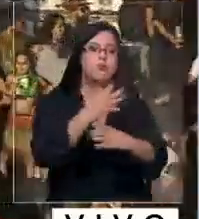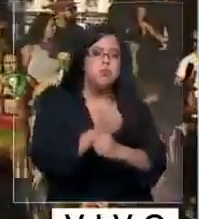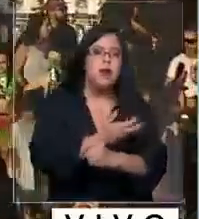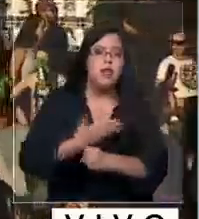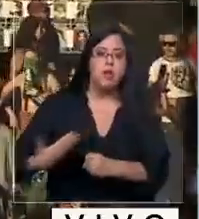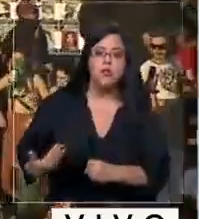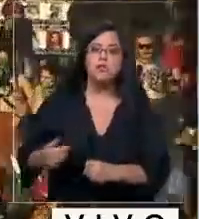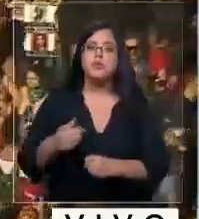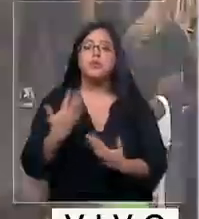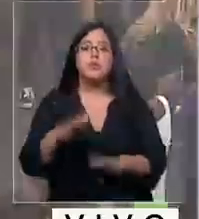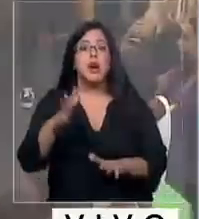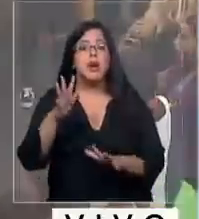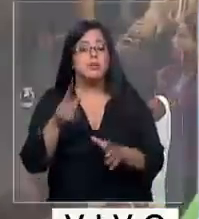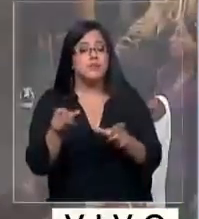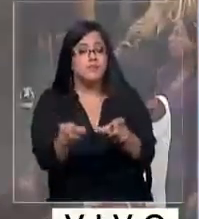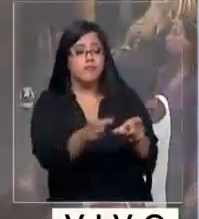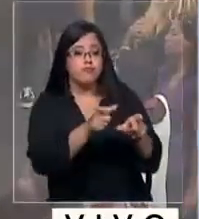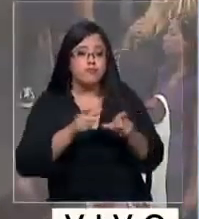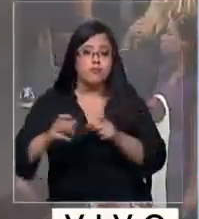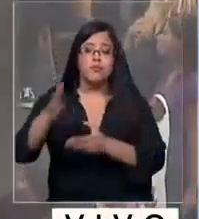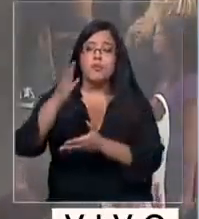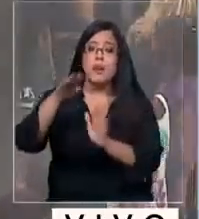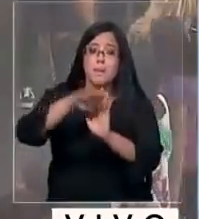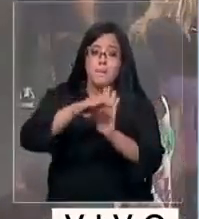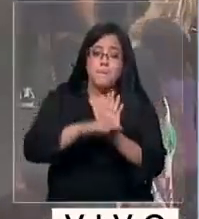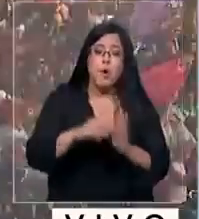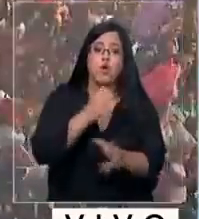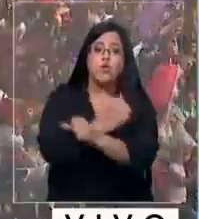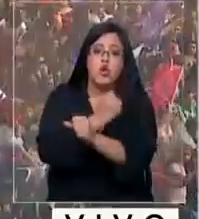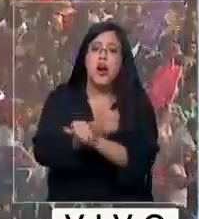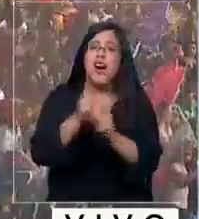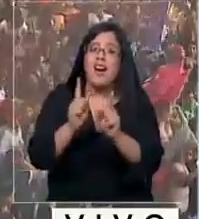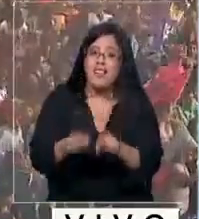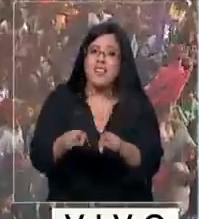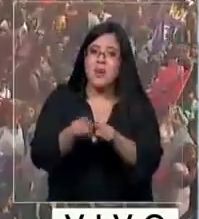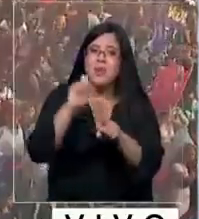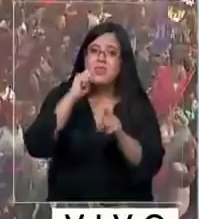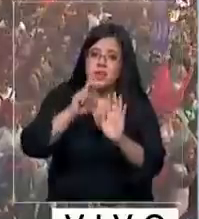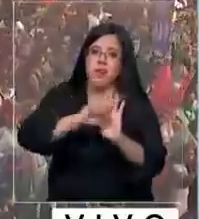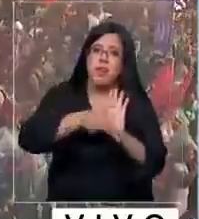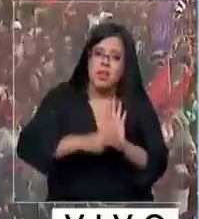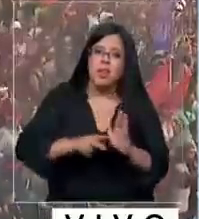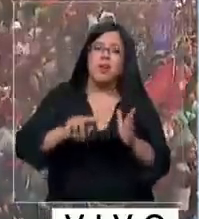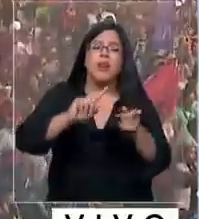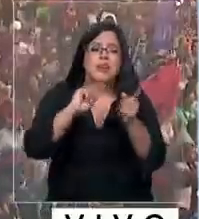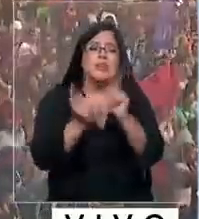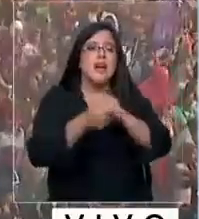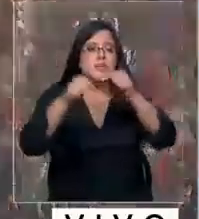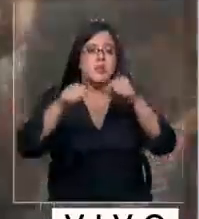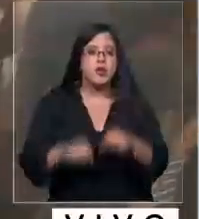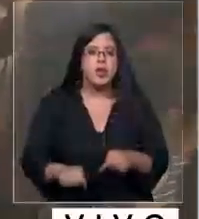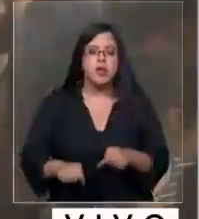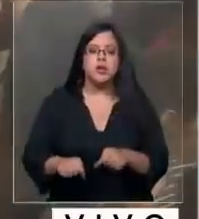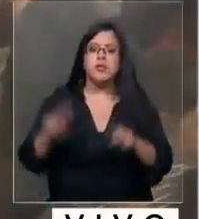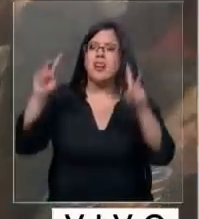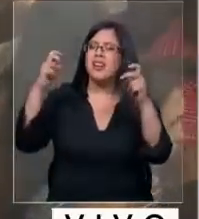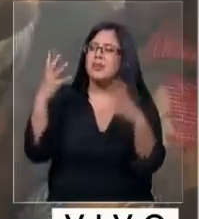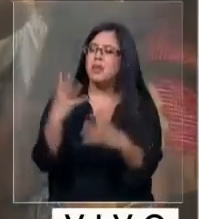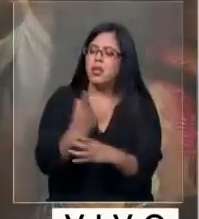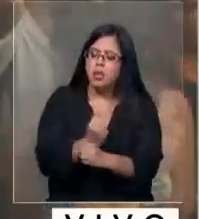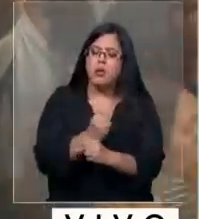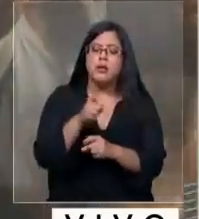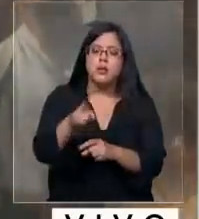y creemos que las medidas de seguridad y los protocolos de carabineros deben ser completamente reformadas en qué sentido ha sido represiva y